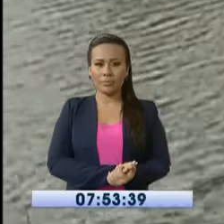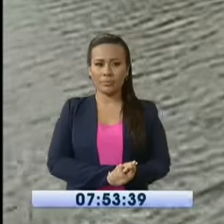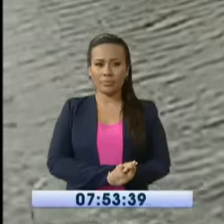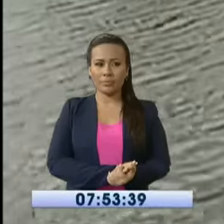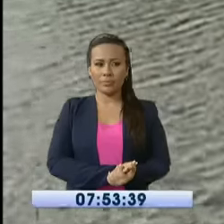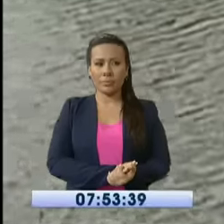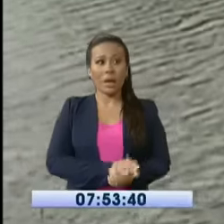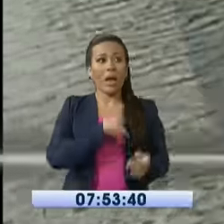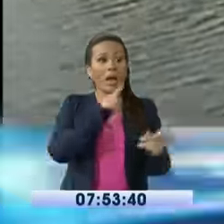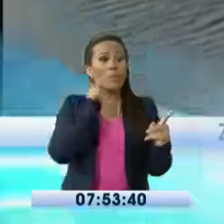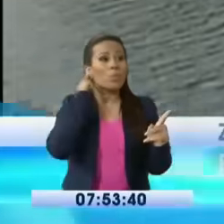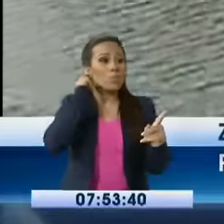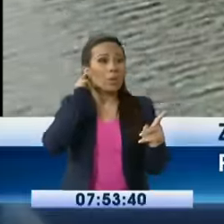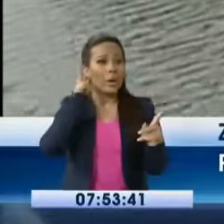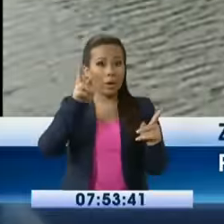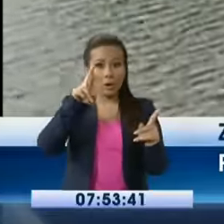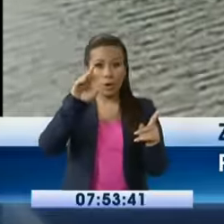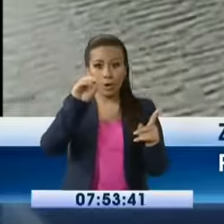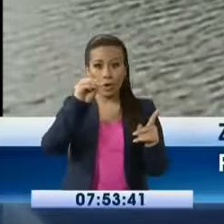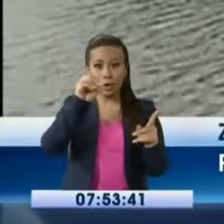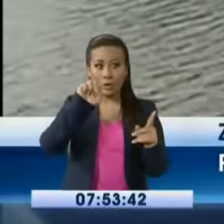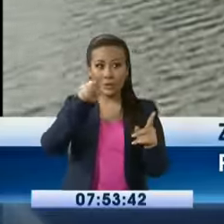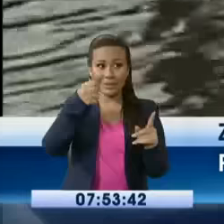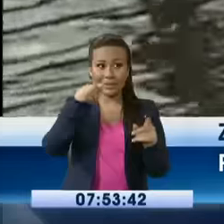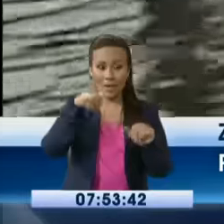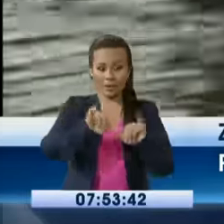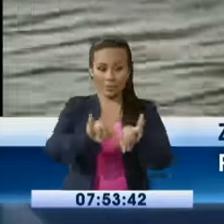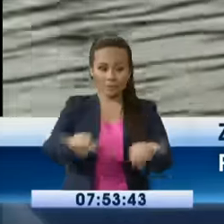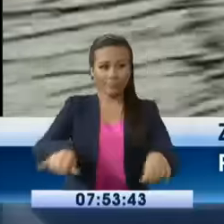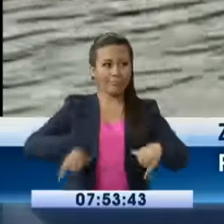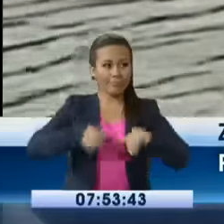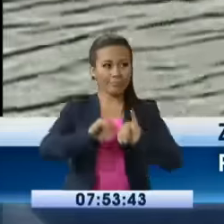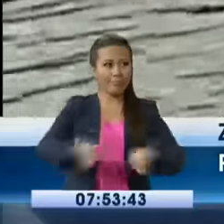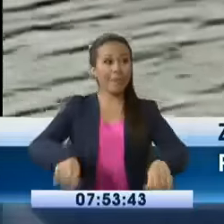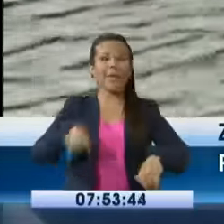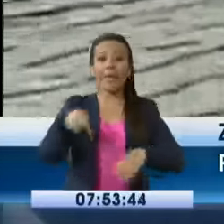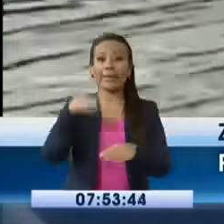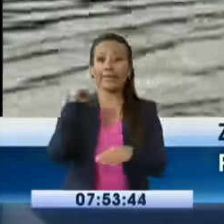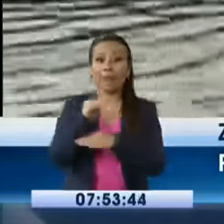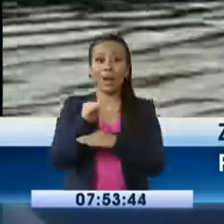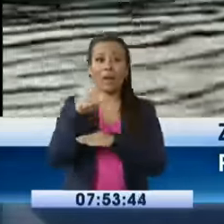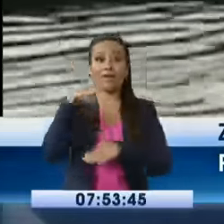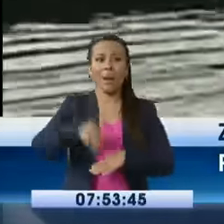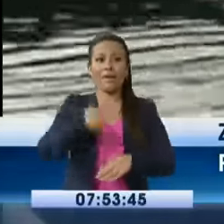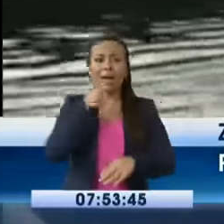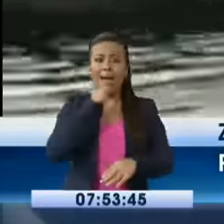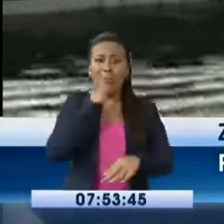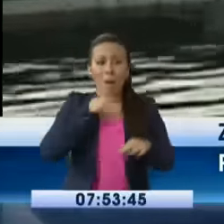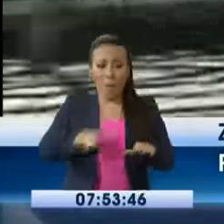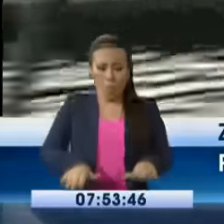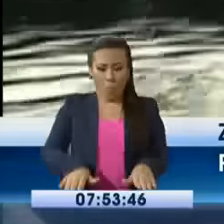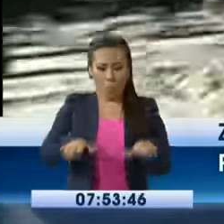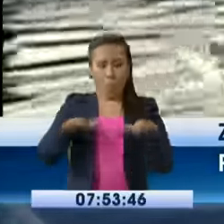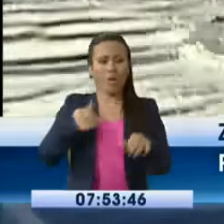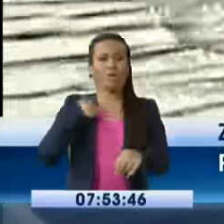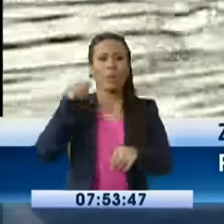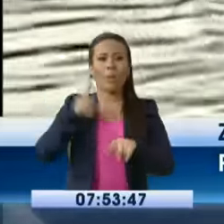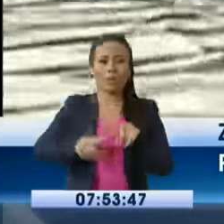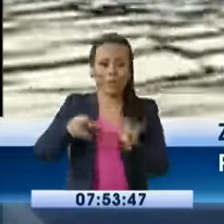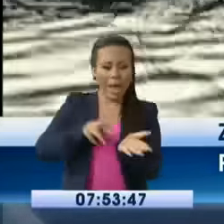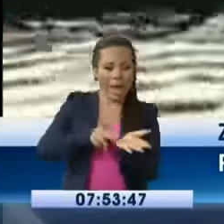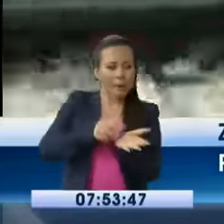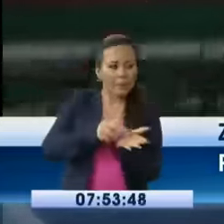Doña Rosa Duarte trasladaba en canoa a dos de sus hijas la tarde de este martes porque el agua no les deja pisar tierra firme desde